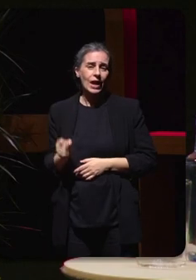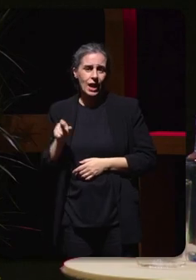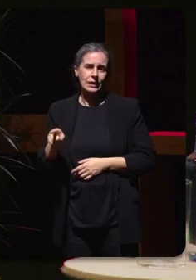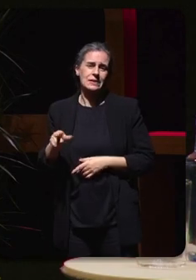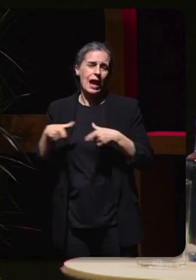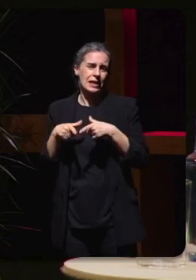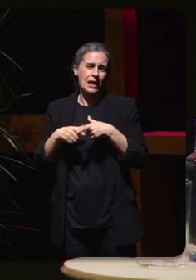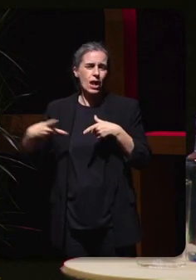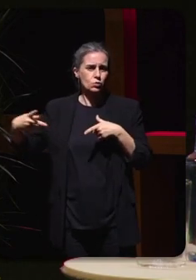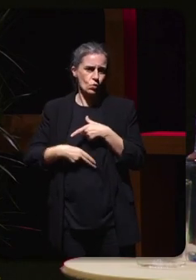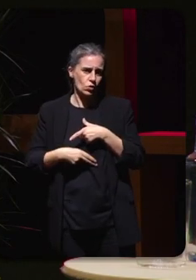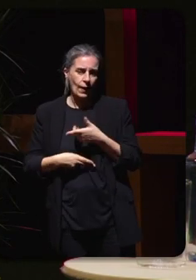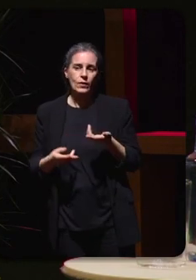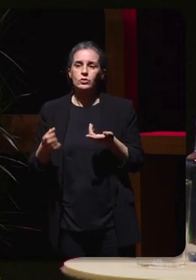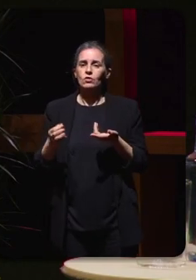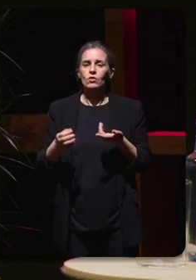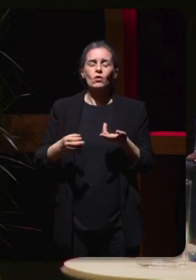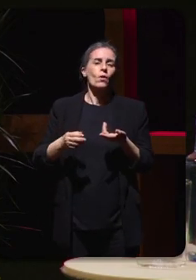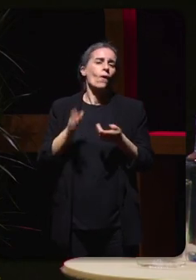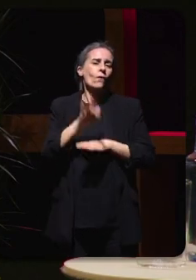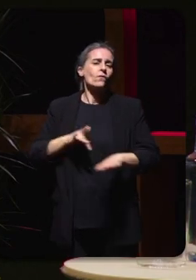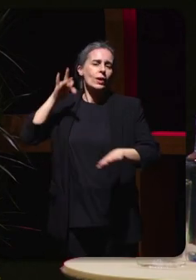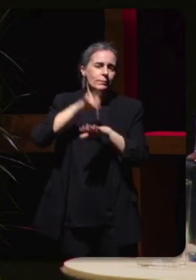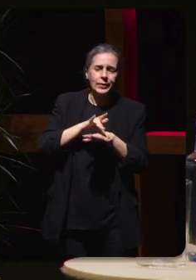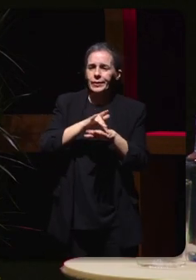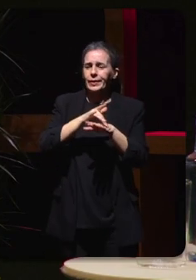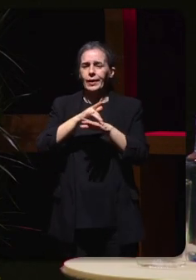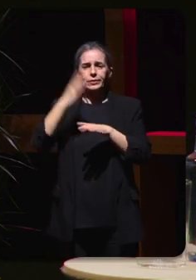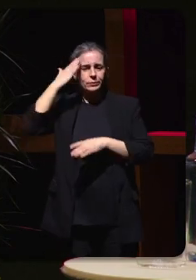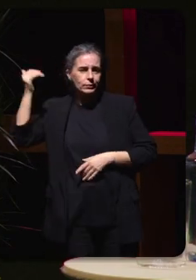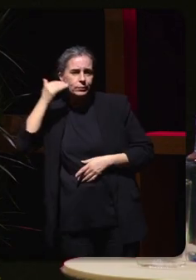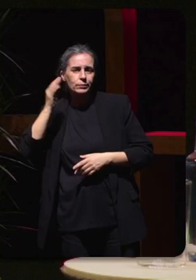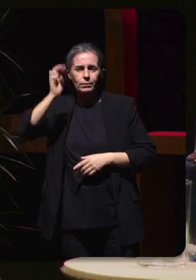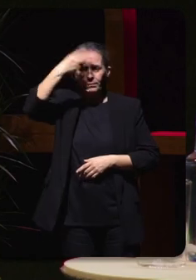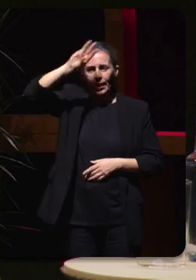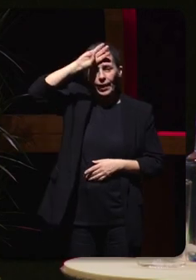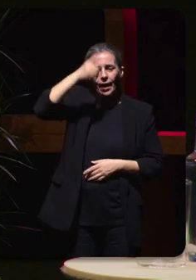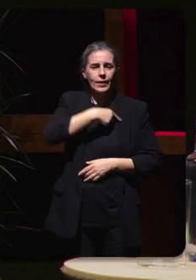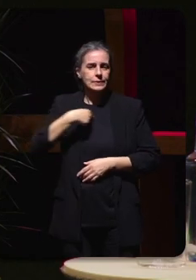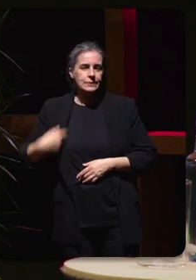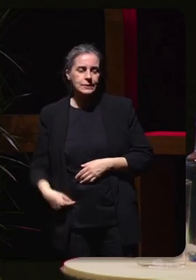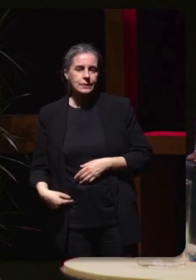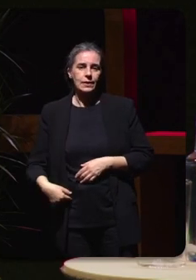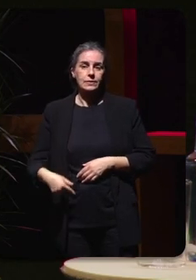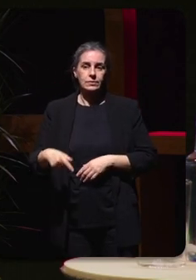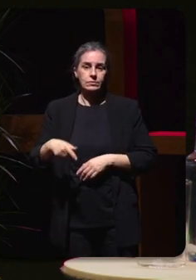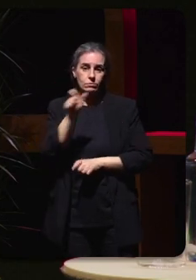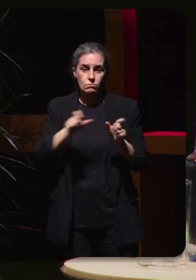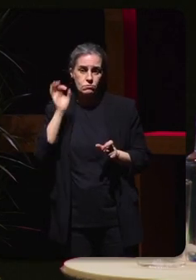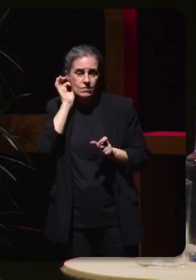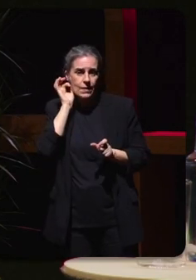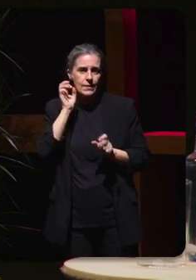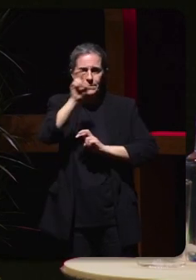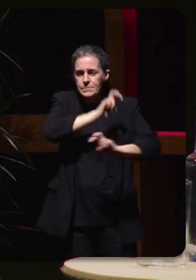mutilados, filipinas, armenias, indonesias, tailandesas, mexicanas, chinas, ¿no? Buscando a sus